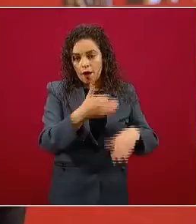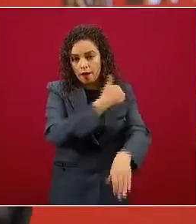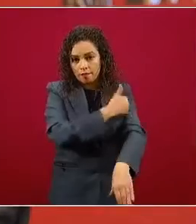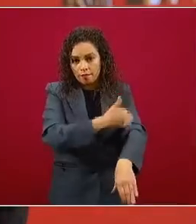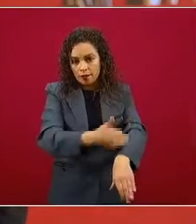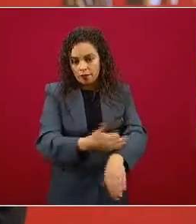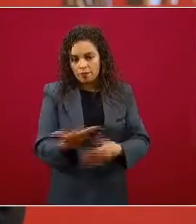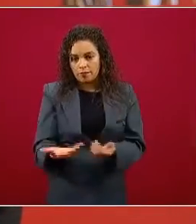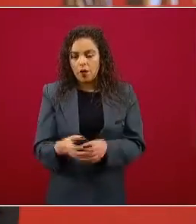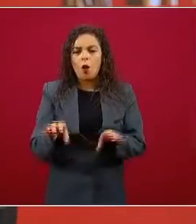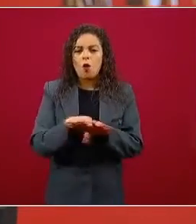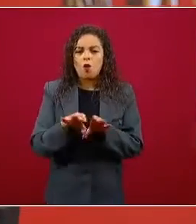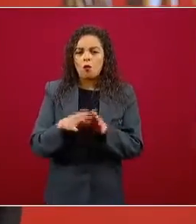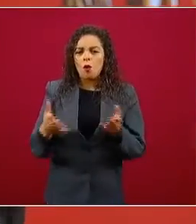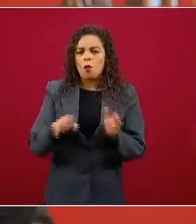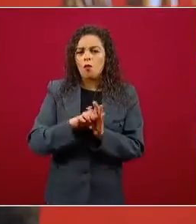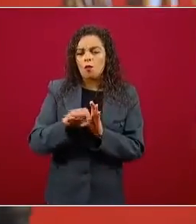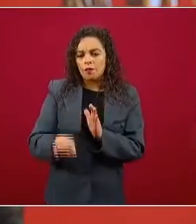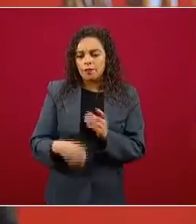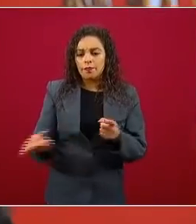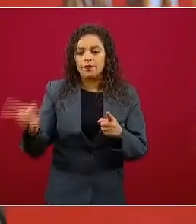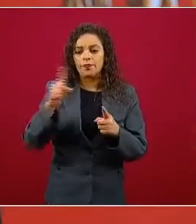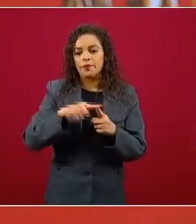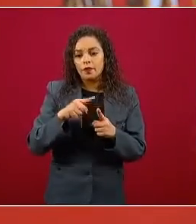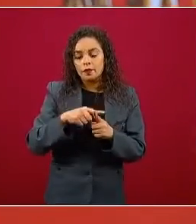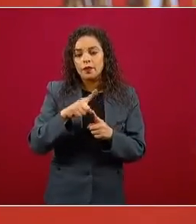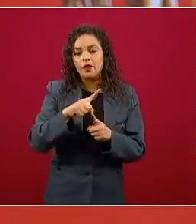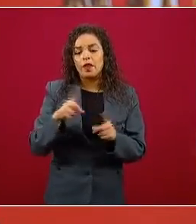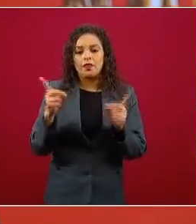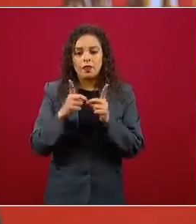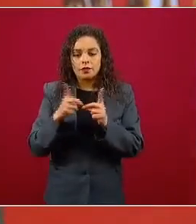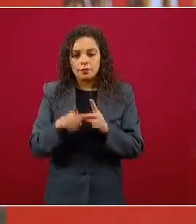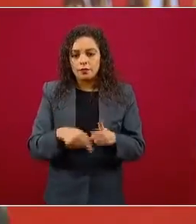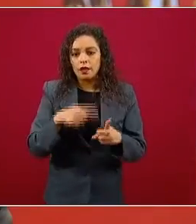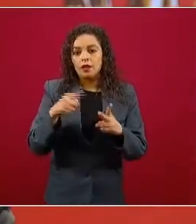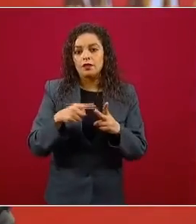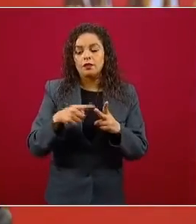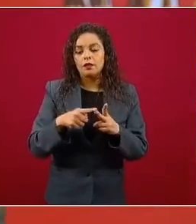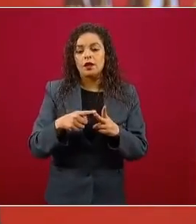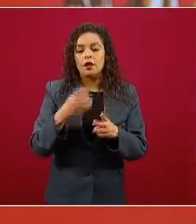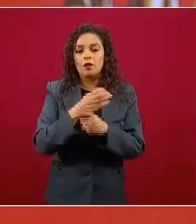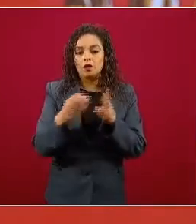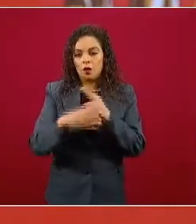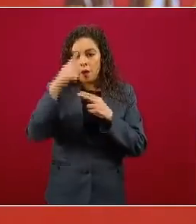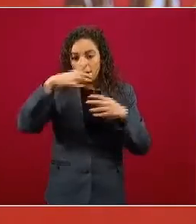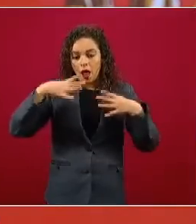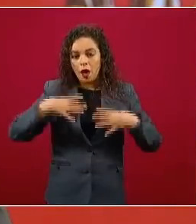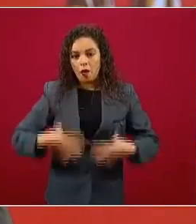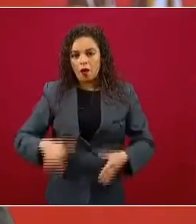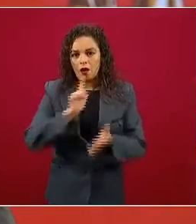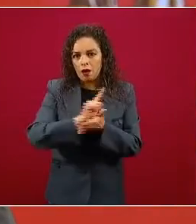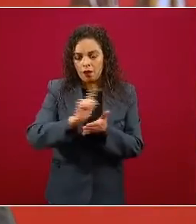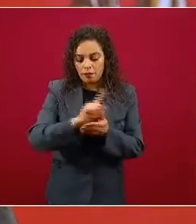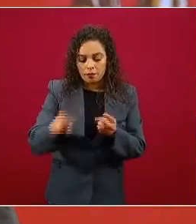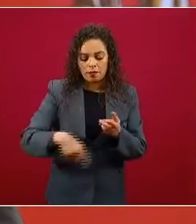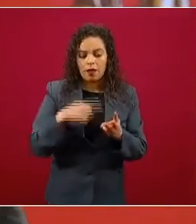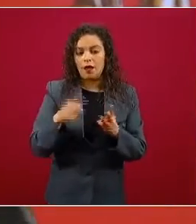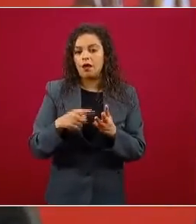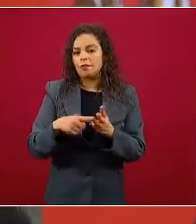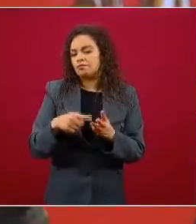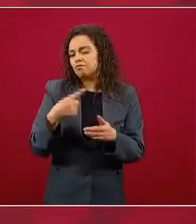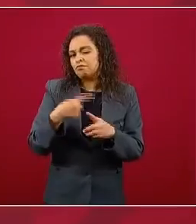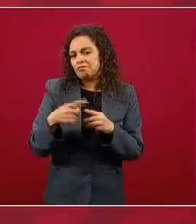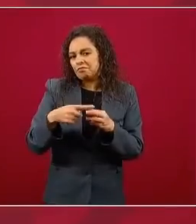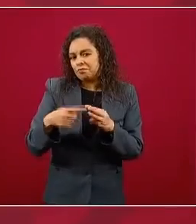una despensa, kits de aseo personal, kits de limpieza, lo que se requiera de manera inmediata. En el caso del